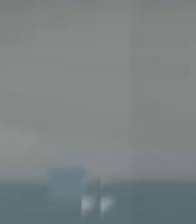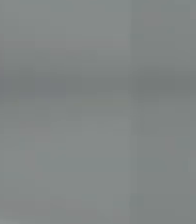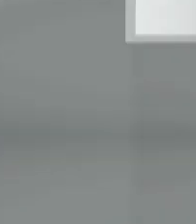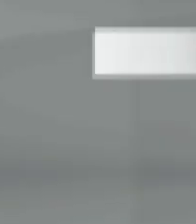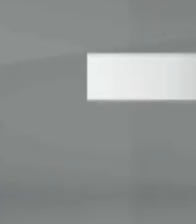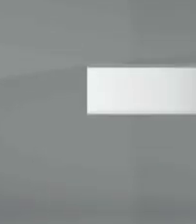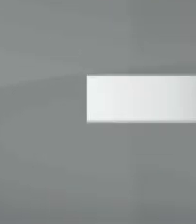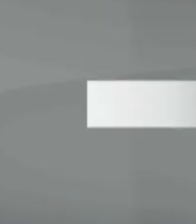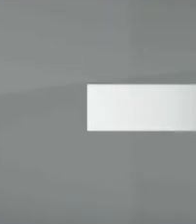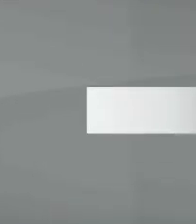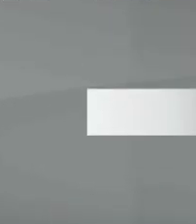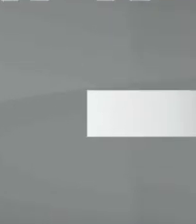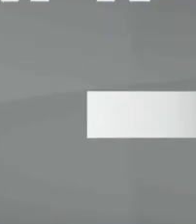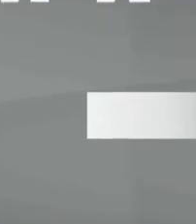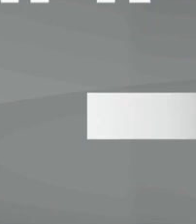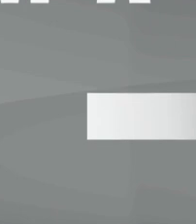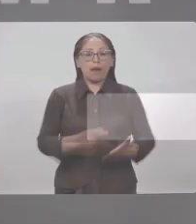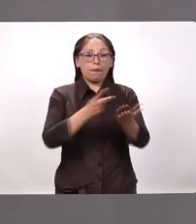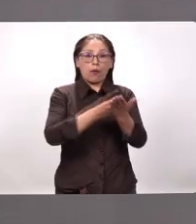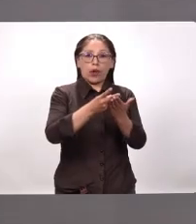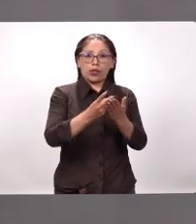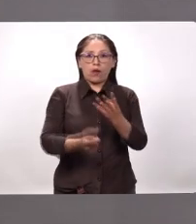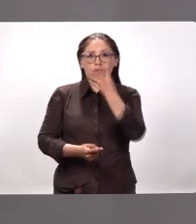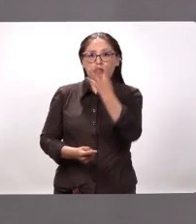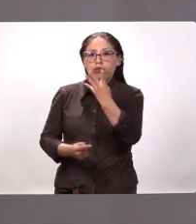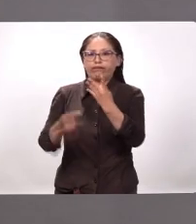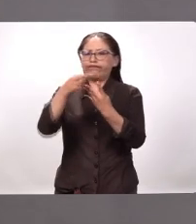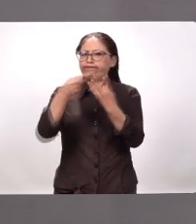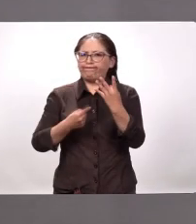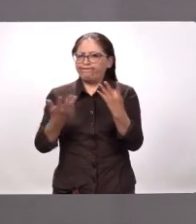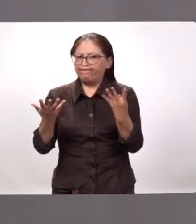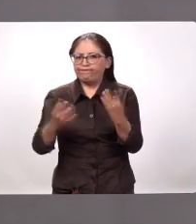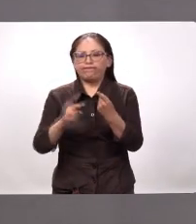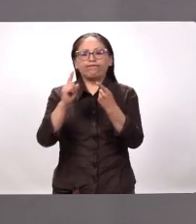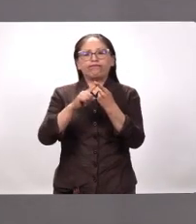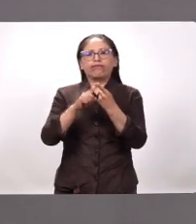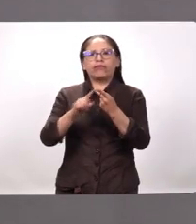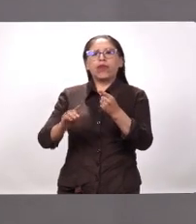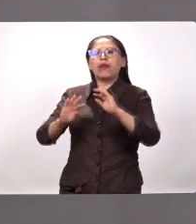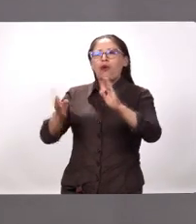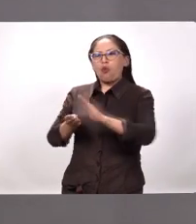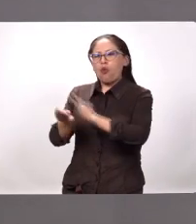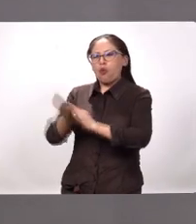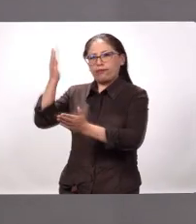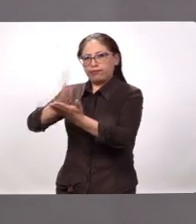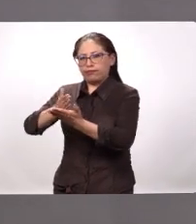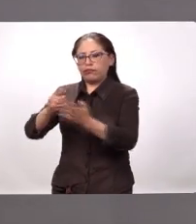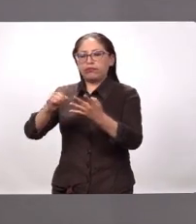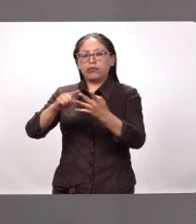Infórmate, decide y vota. Mi propuesta gira en torno a cuatro dimensiones: lucha contra la